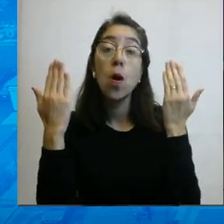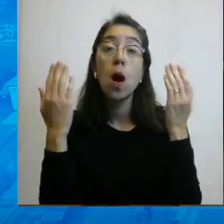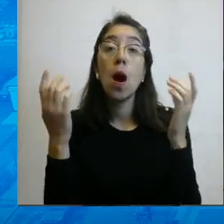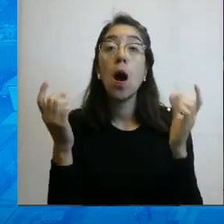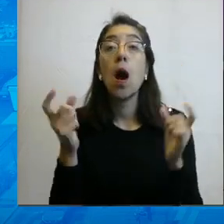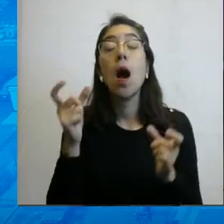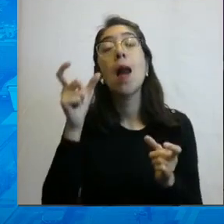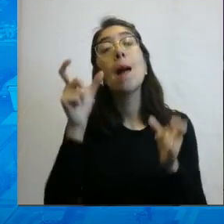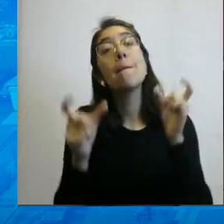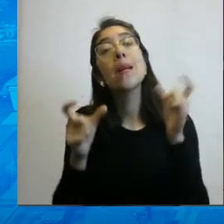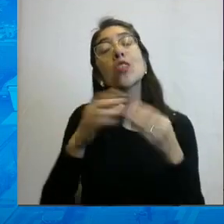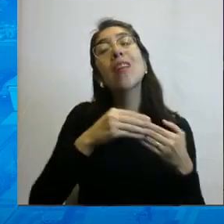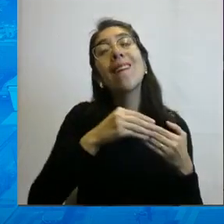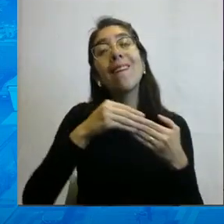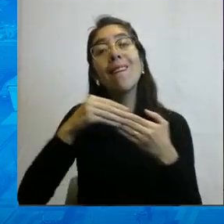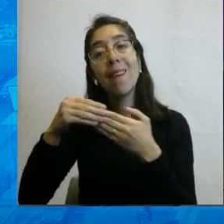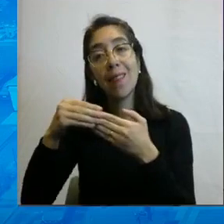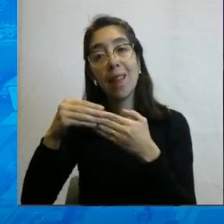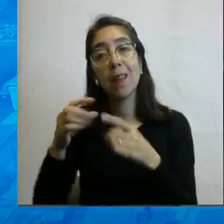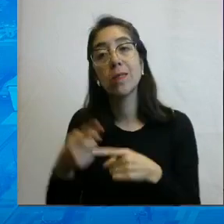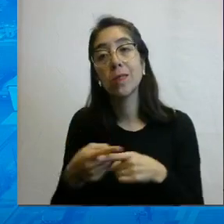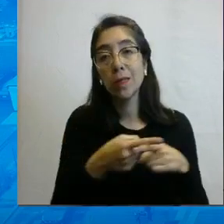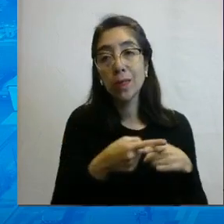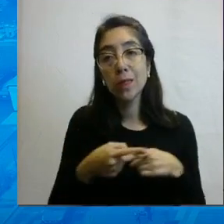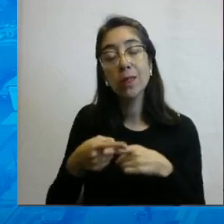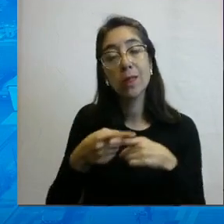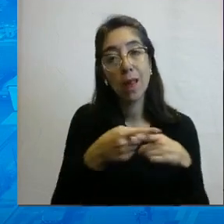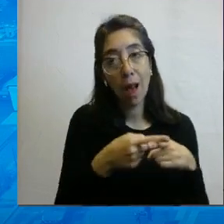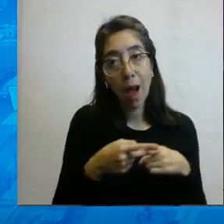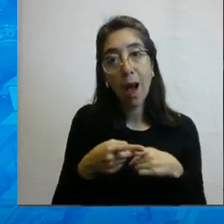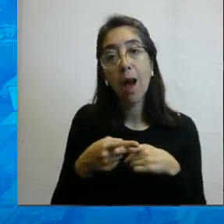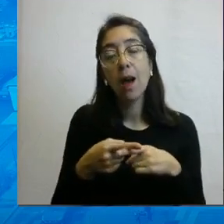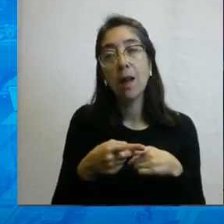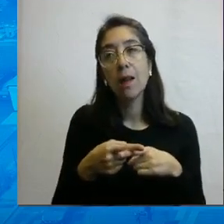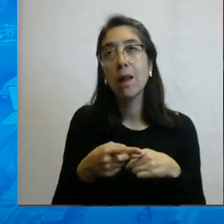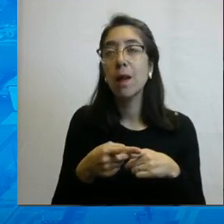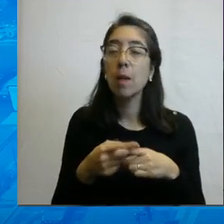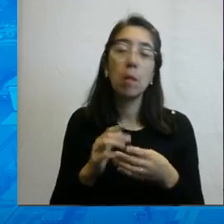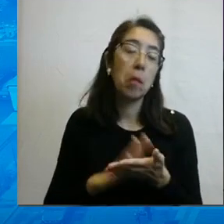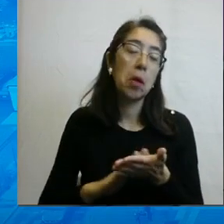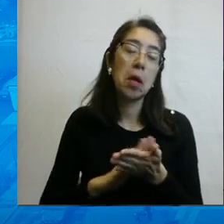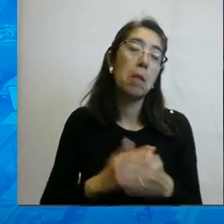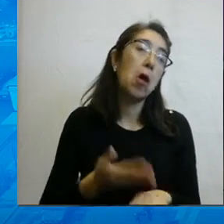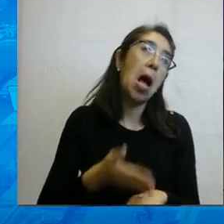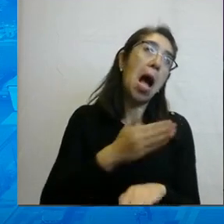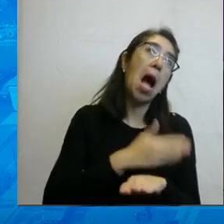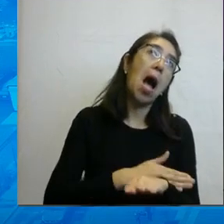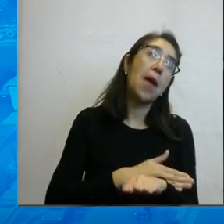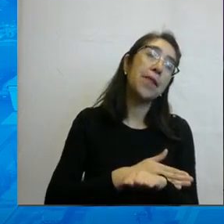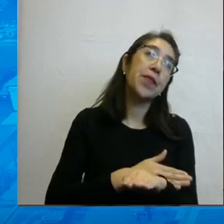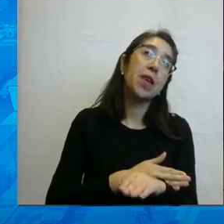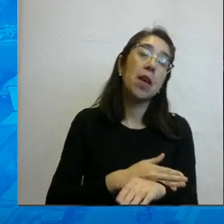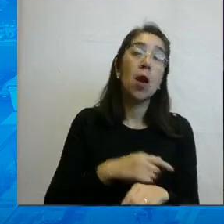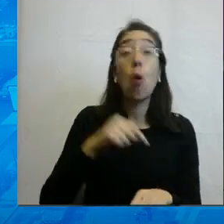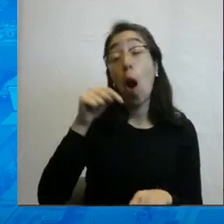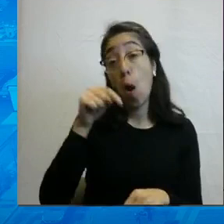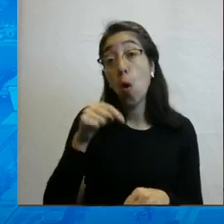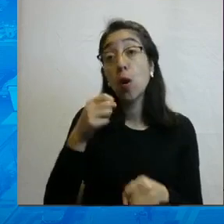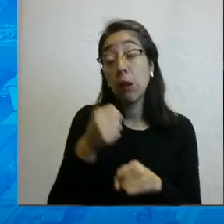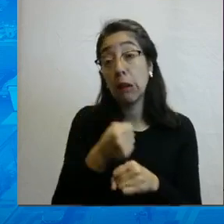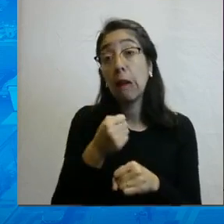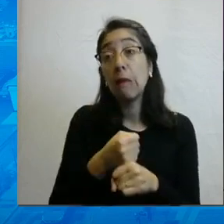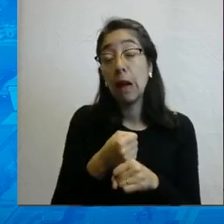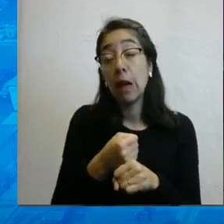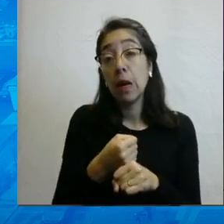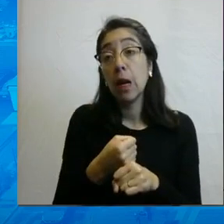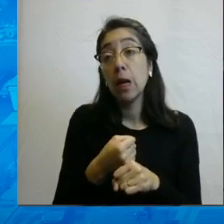a aquellos también que han dejado de ejercer su cargo y que con mucha motivación y mucho trabajo incansable han dejado mucho